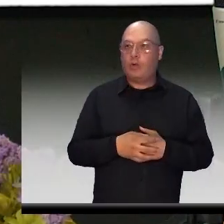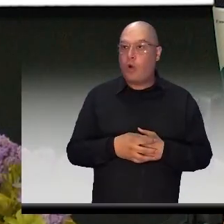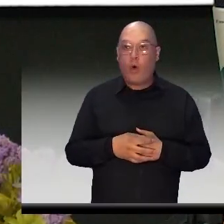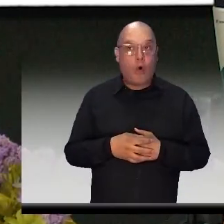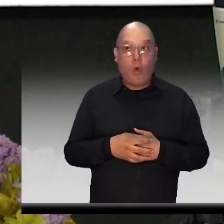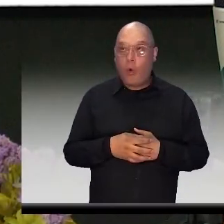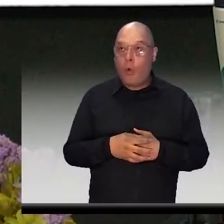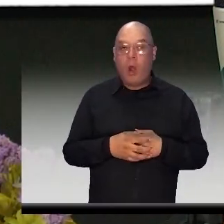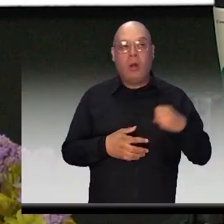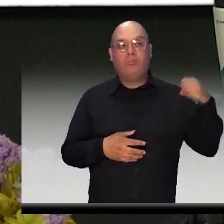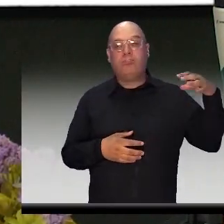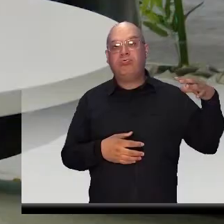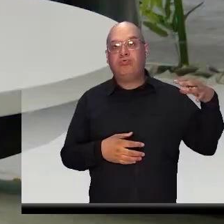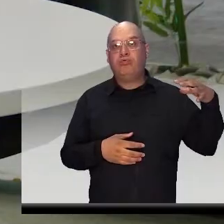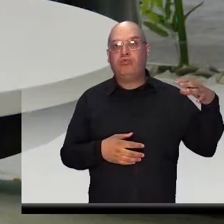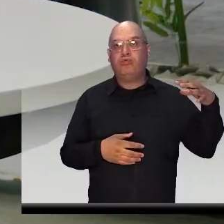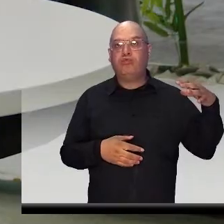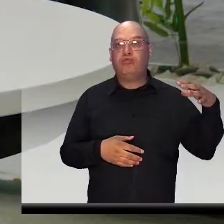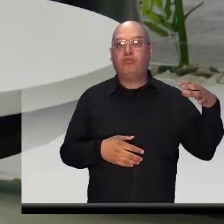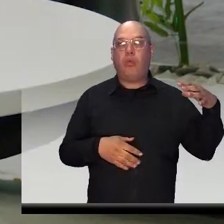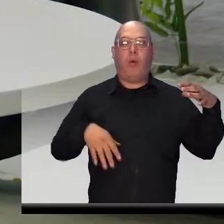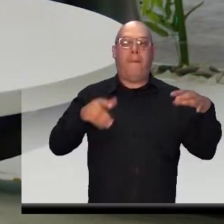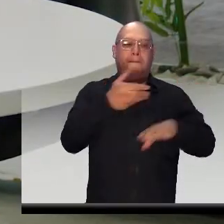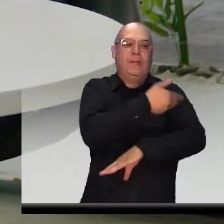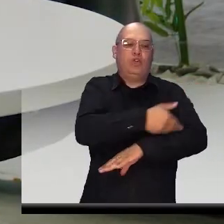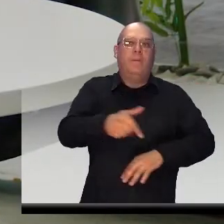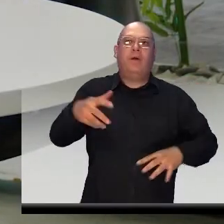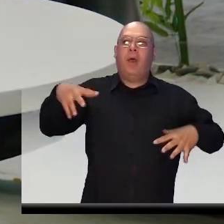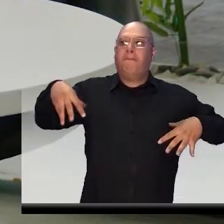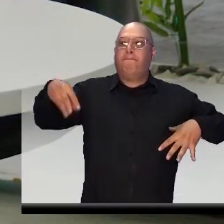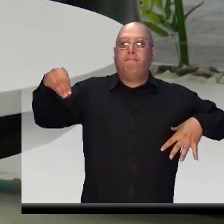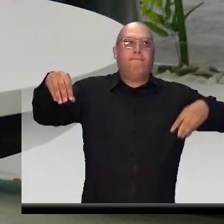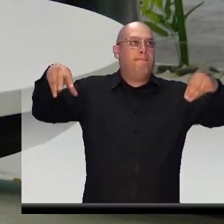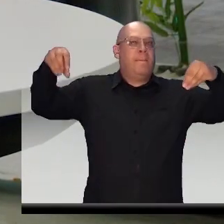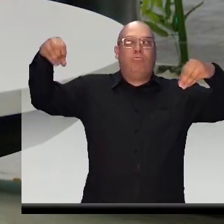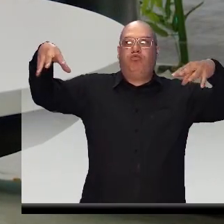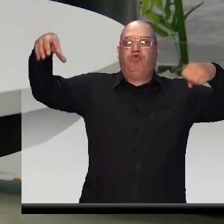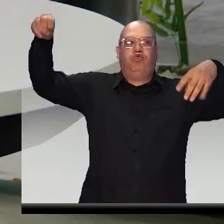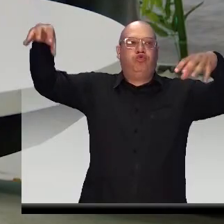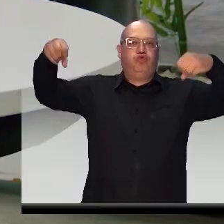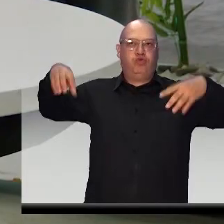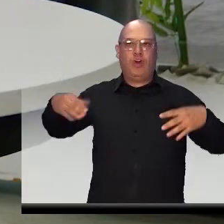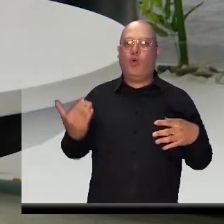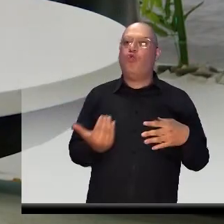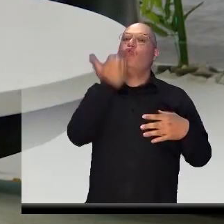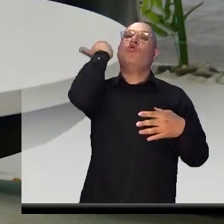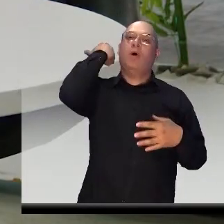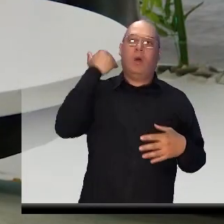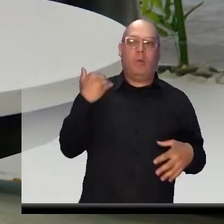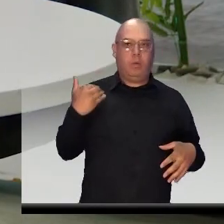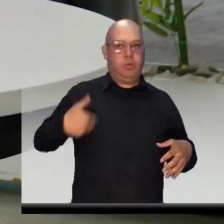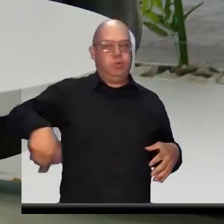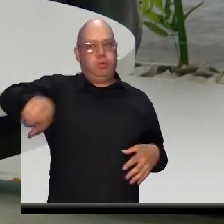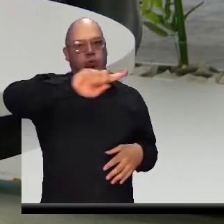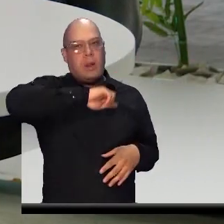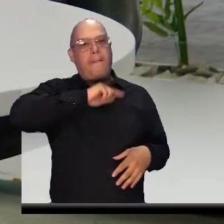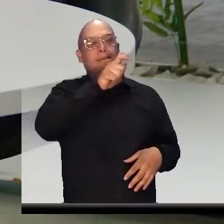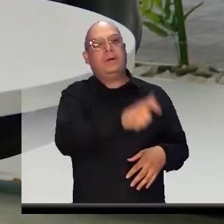pero un bombillito, imagínate tantas personas y millones de personas al mismo tiempo dejando bombillos prendidos, sí. Entonces si los apagamos somos muchas personas también al mismo